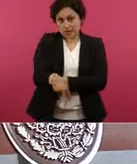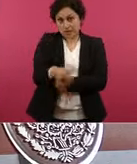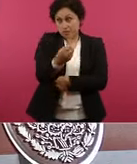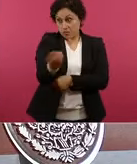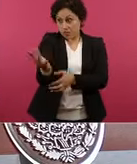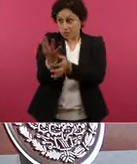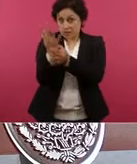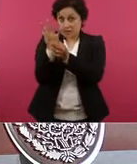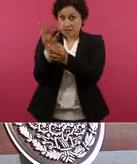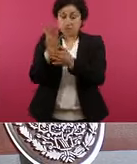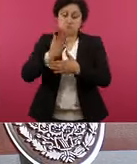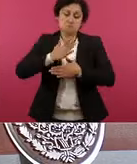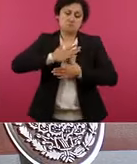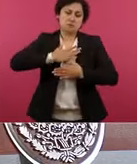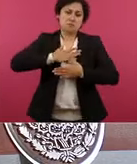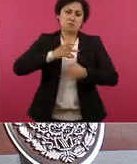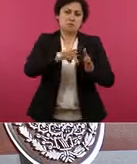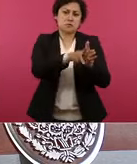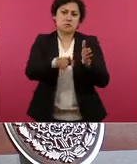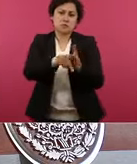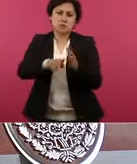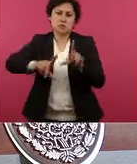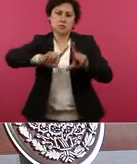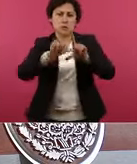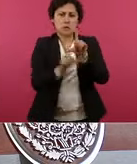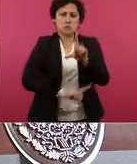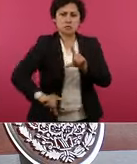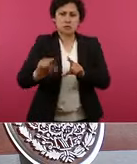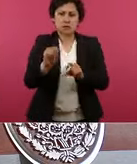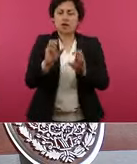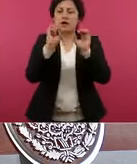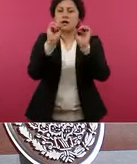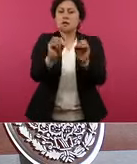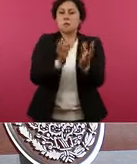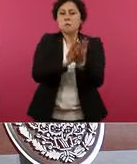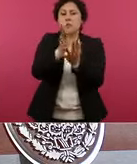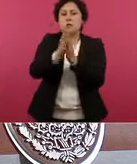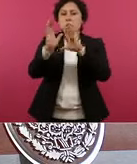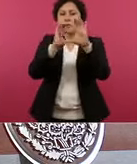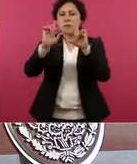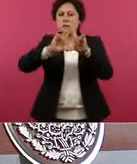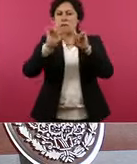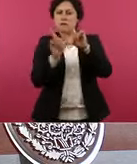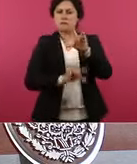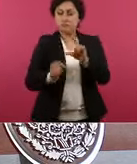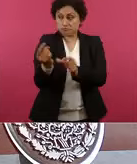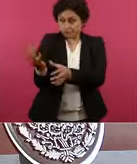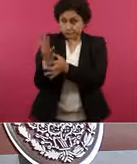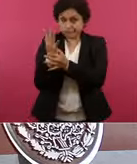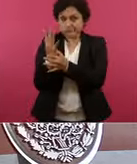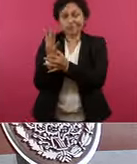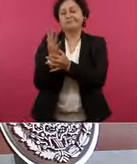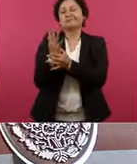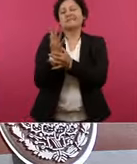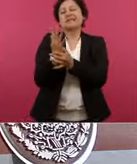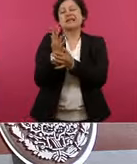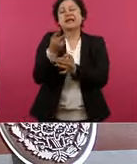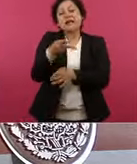diarios nacionales o medios nacionales, pues son